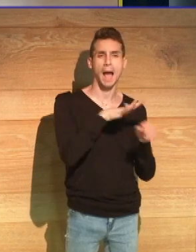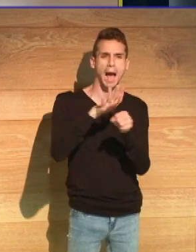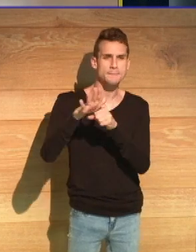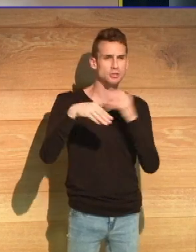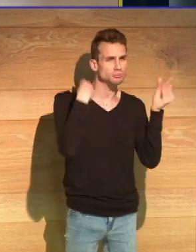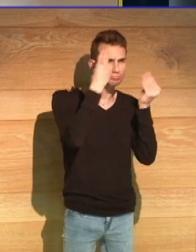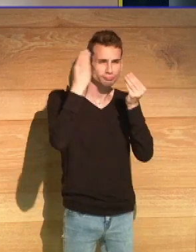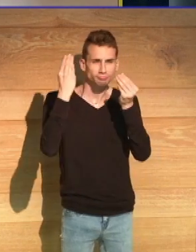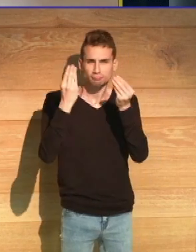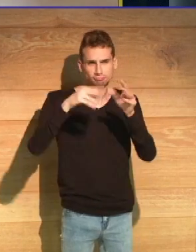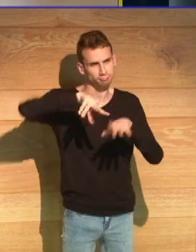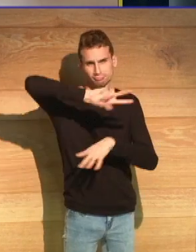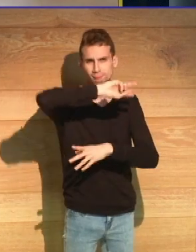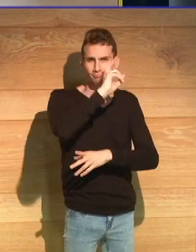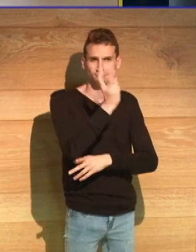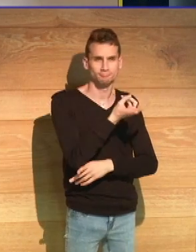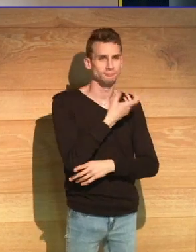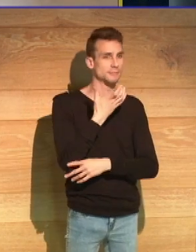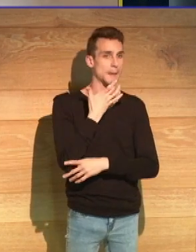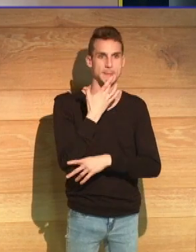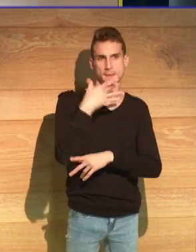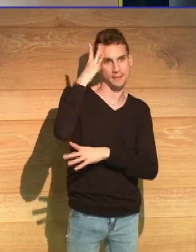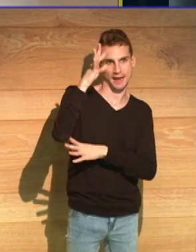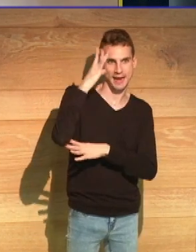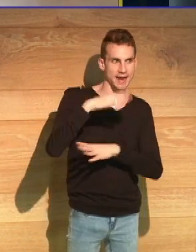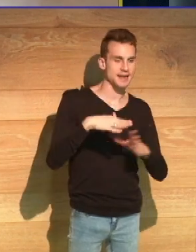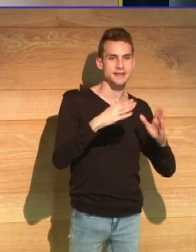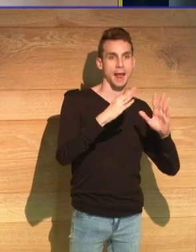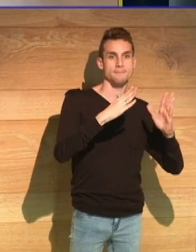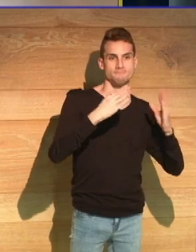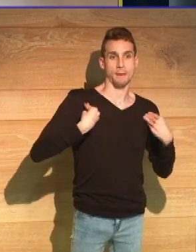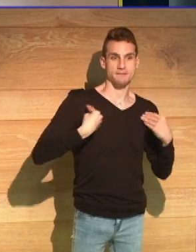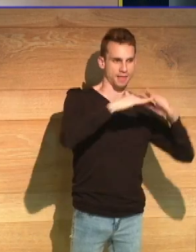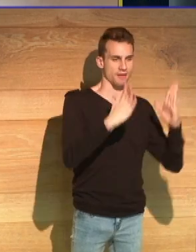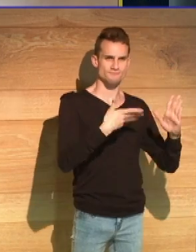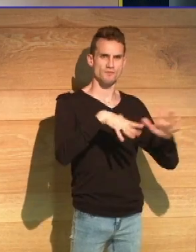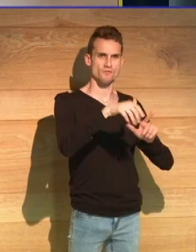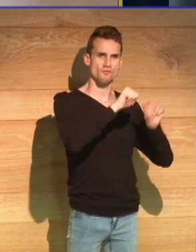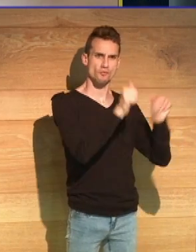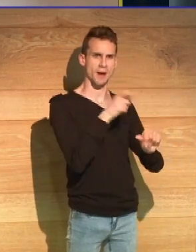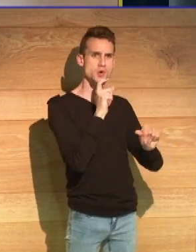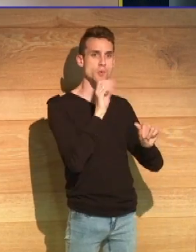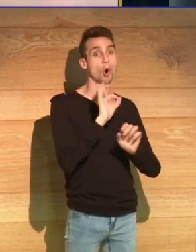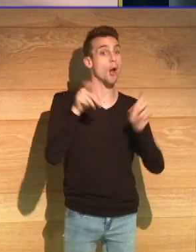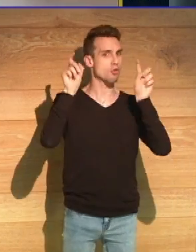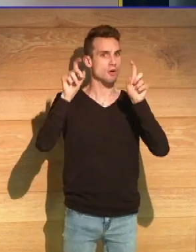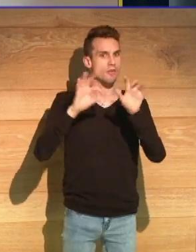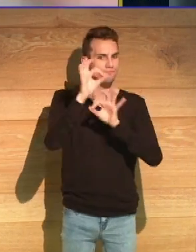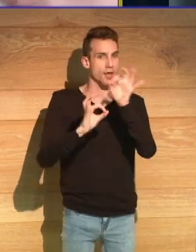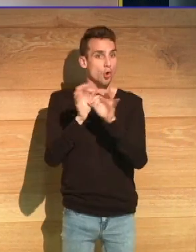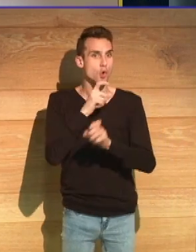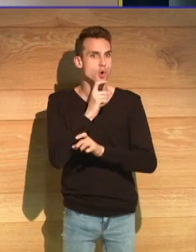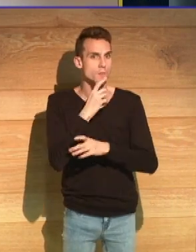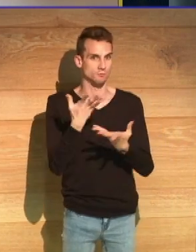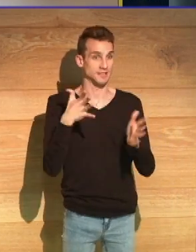llevaban, desde interesarse a cómo había que reimaginar la forma de la vivienda, a cómo podíamos reimaginar la educación, es decir, dos